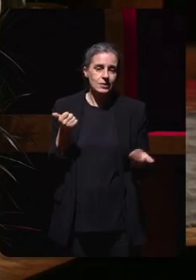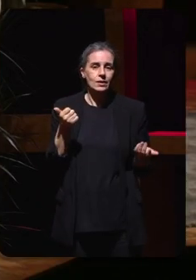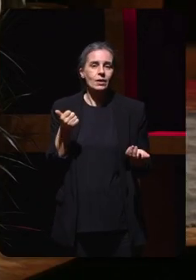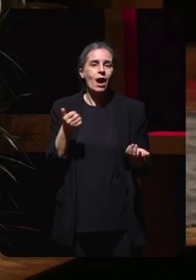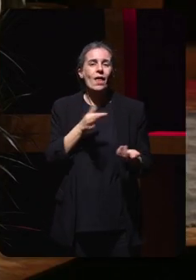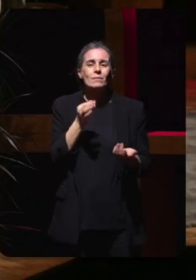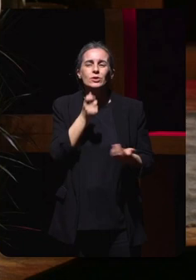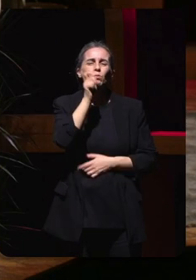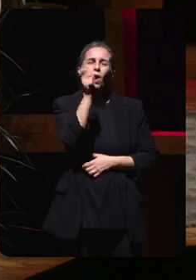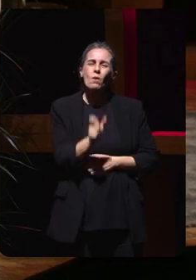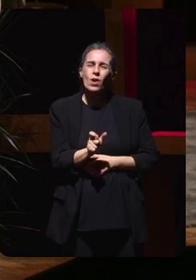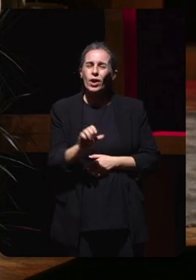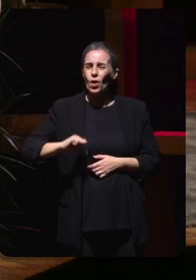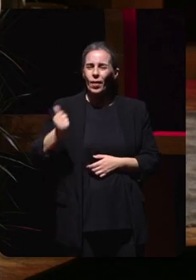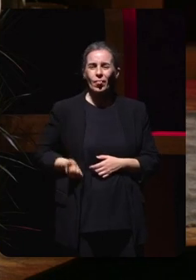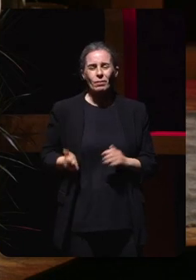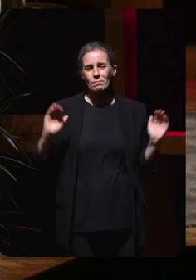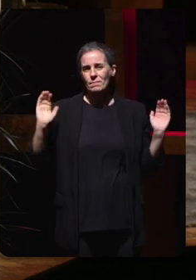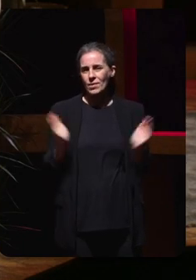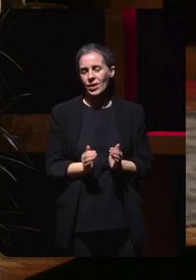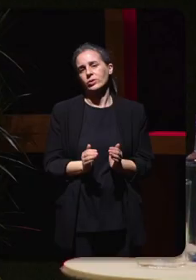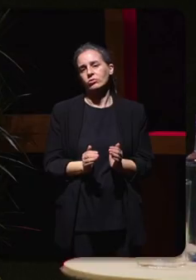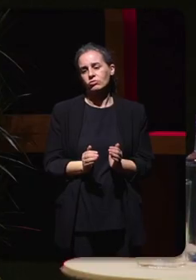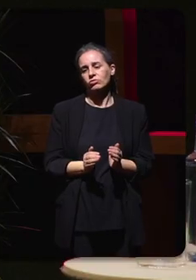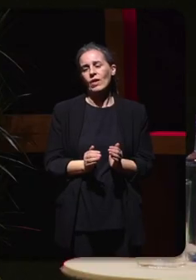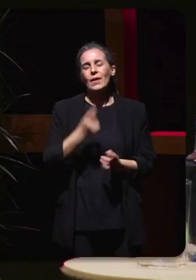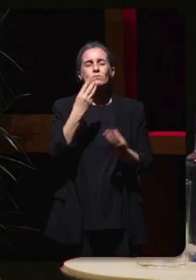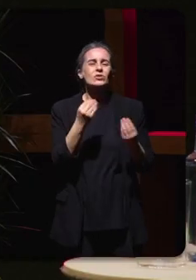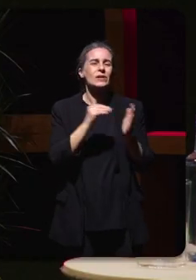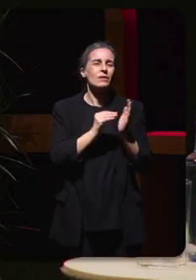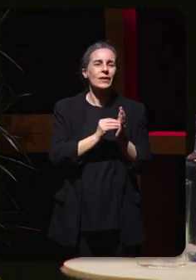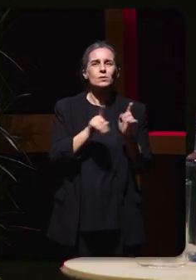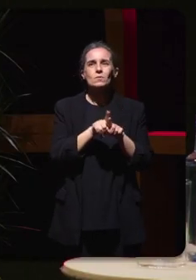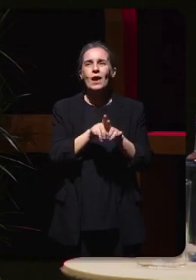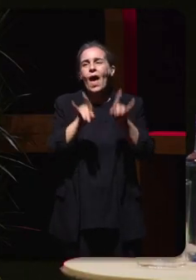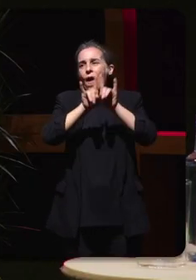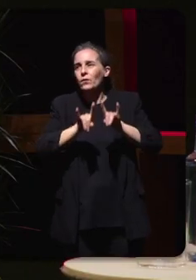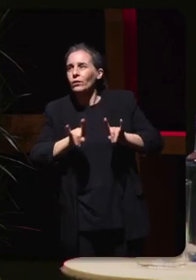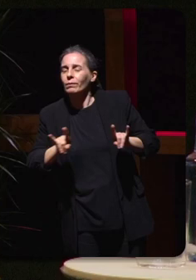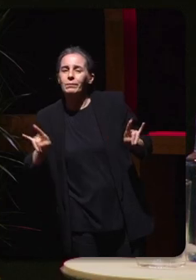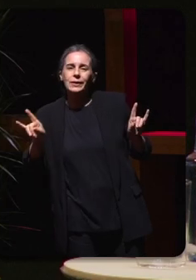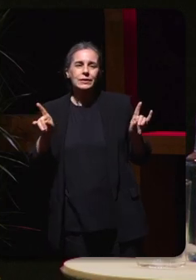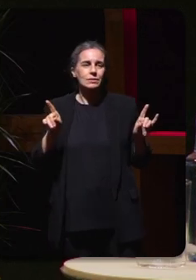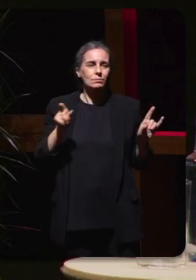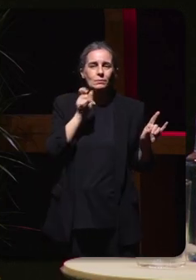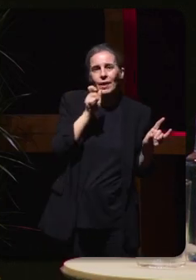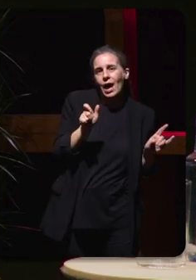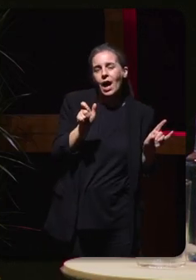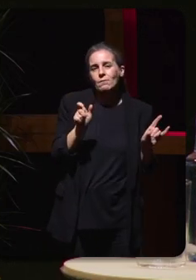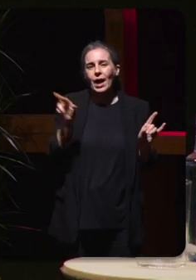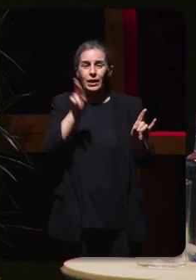de vocabulario, sin ninguna duda, cada vez más se cae en los eufemismos y se repite, ¿no? Lo que dicen